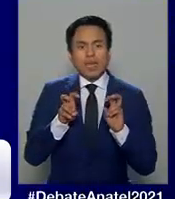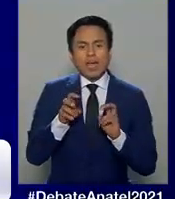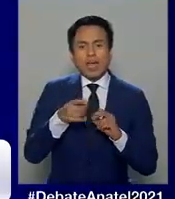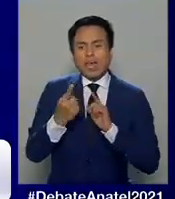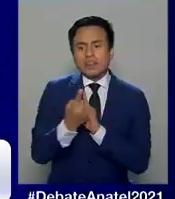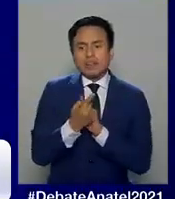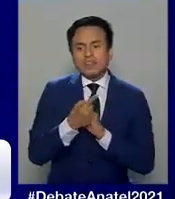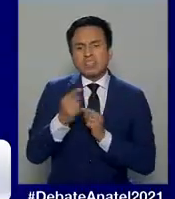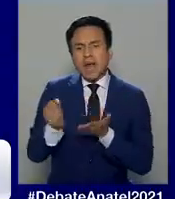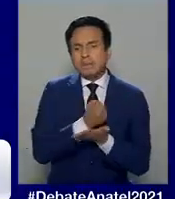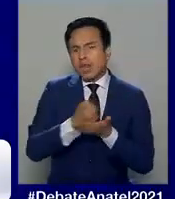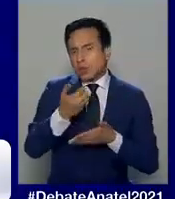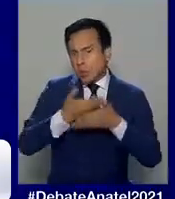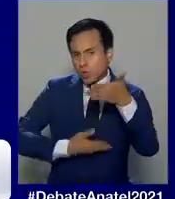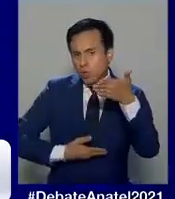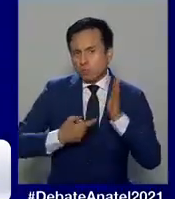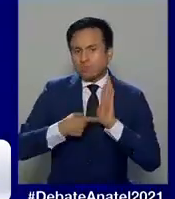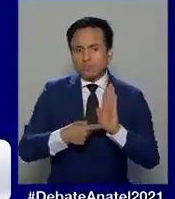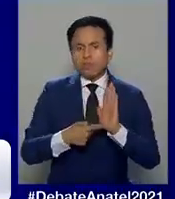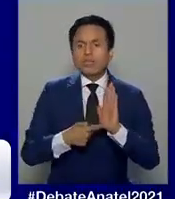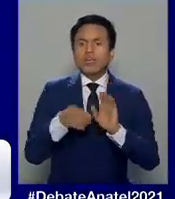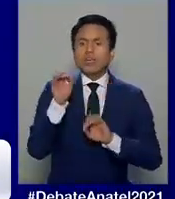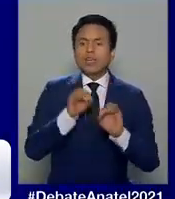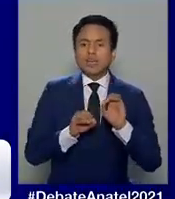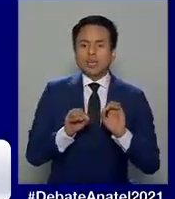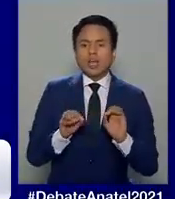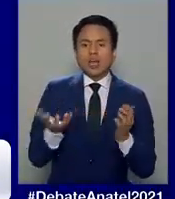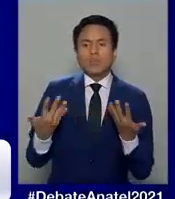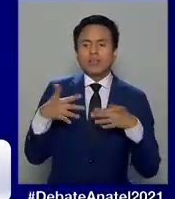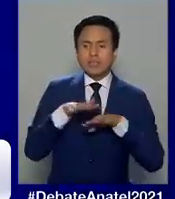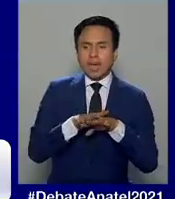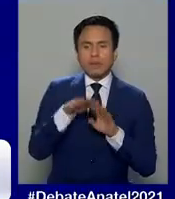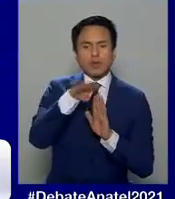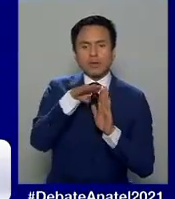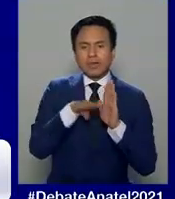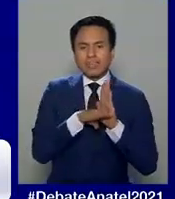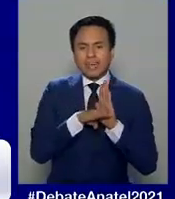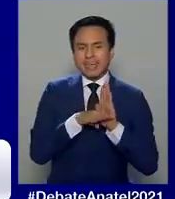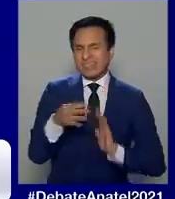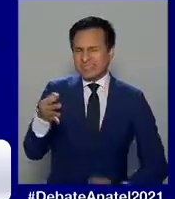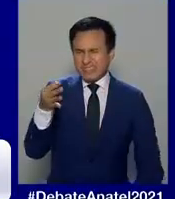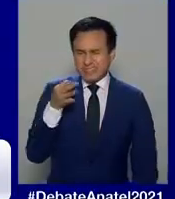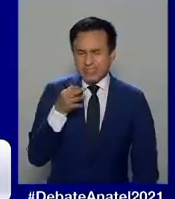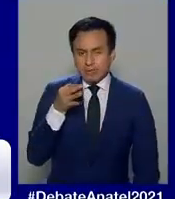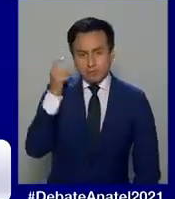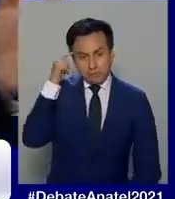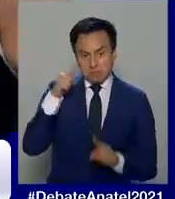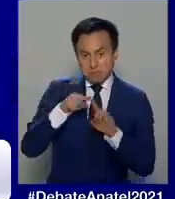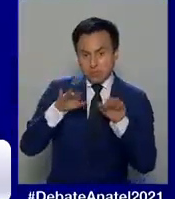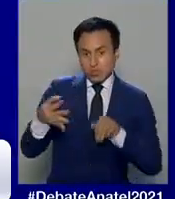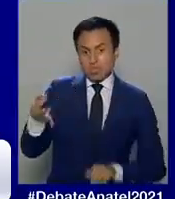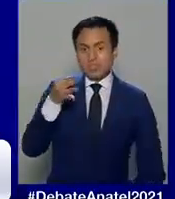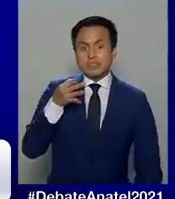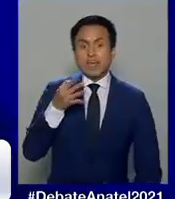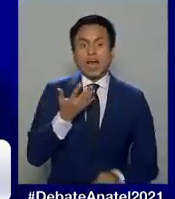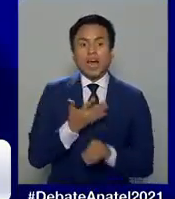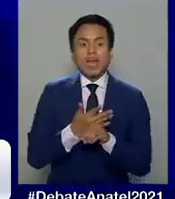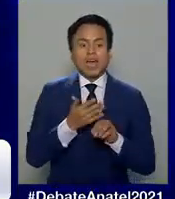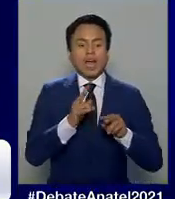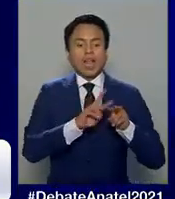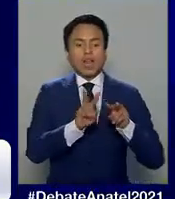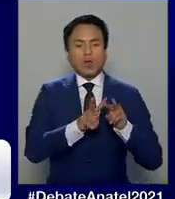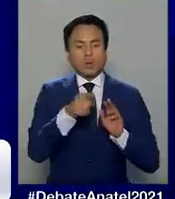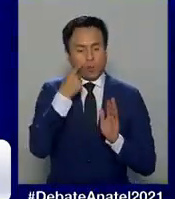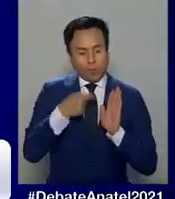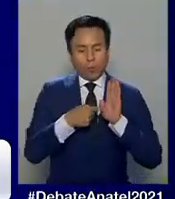Muy buena. Que trabajó en la convergencia programática y él termina diciendo, a propósito de lo que usted decía, ¿no?, que se agregaron las propuestas de